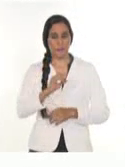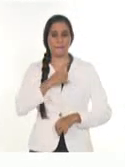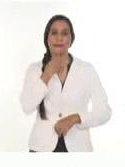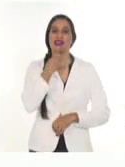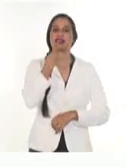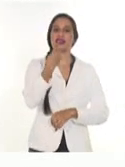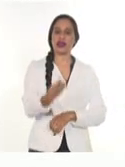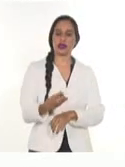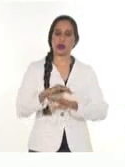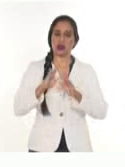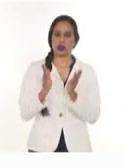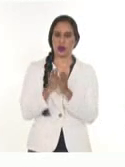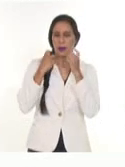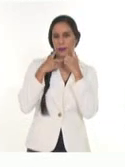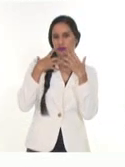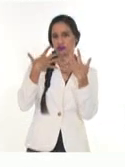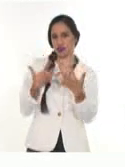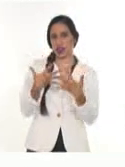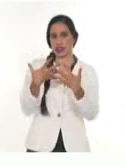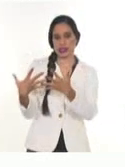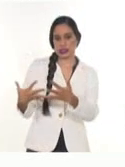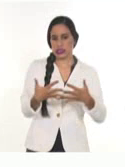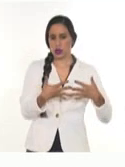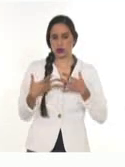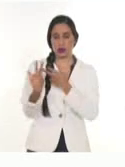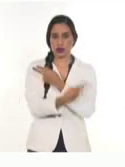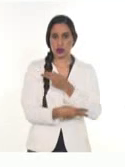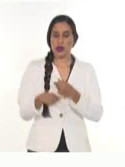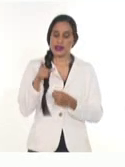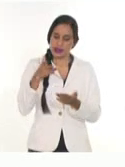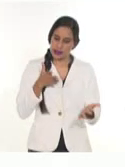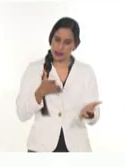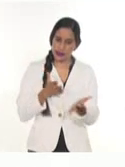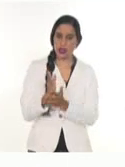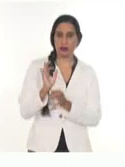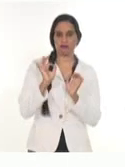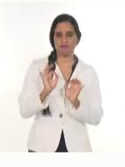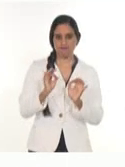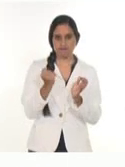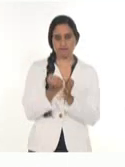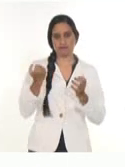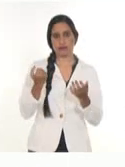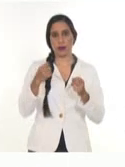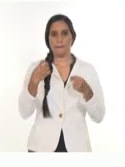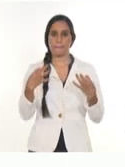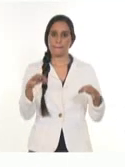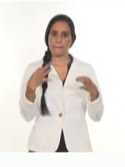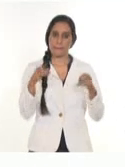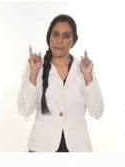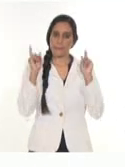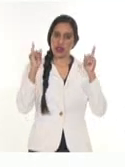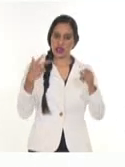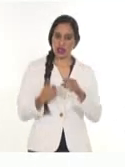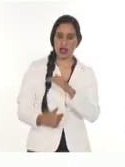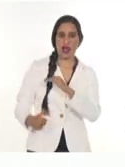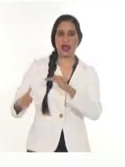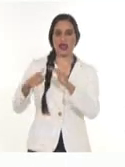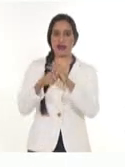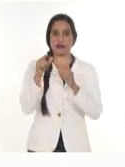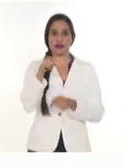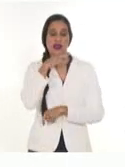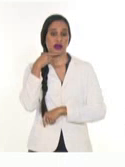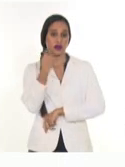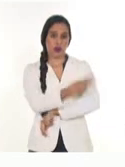económico, comercial y financiero de Washington, este mantiene esa política. El jefe de la diplomacia rusa afirmó que Occidente